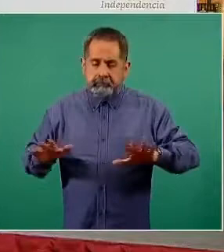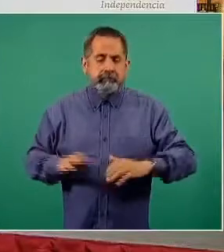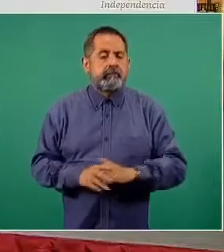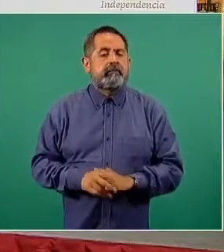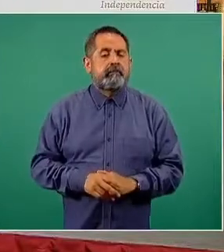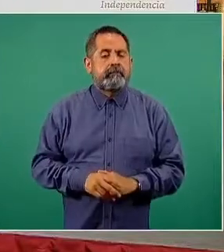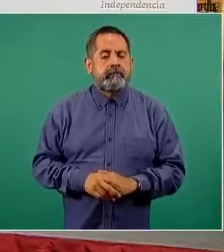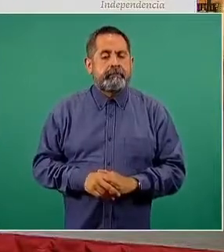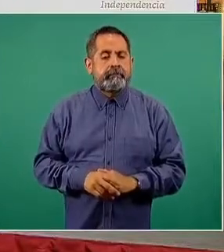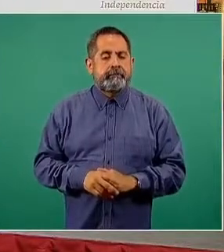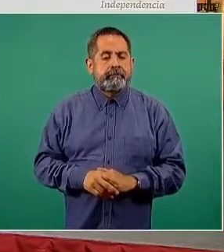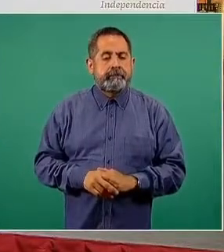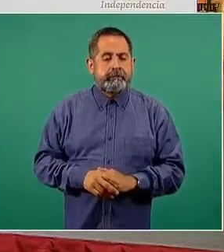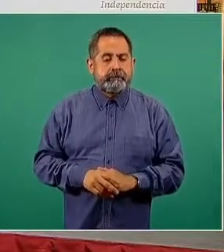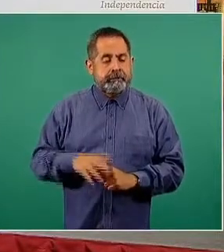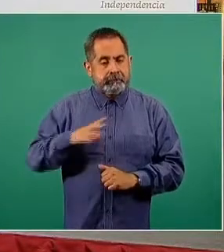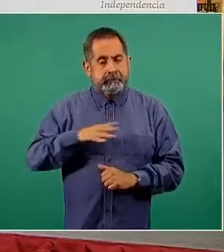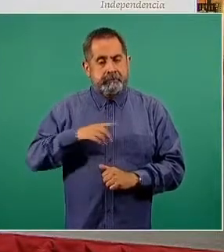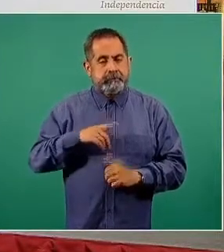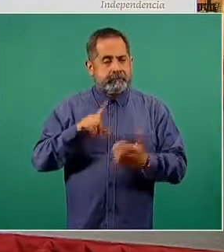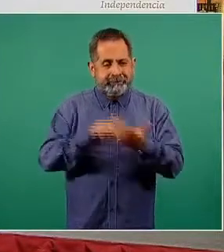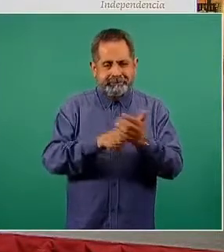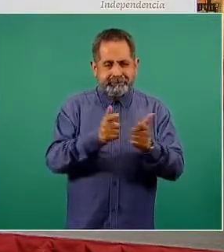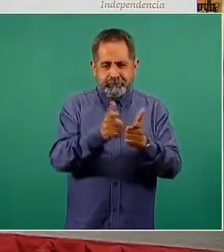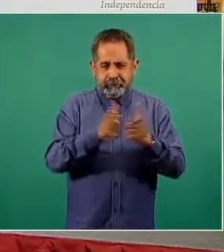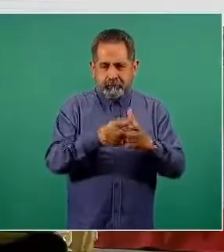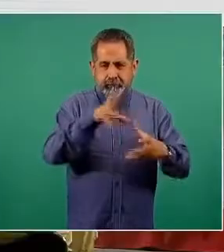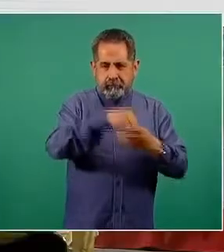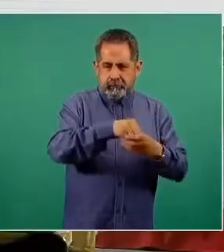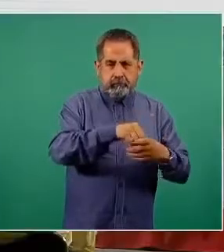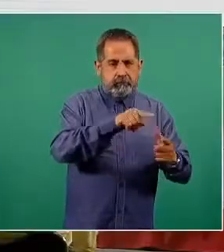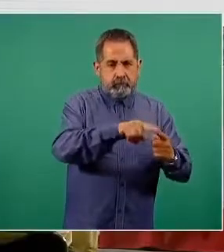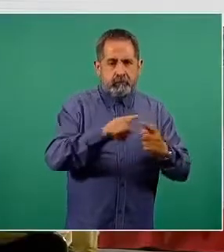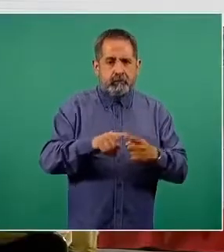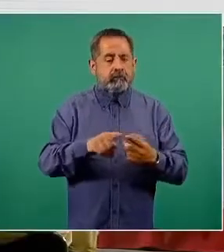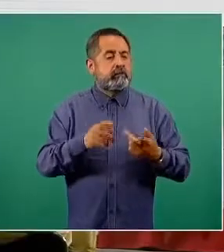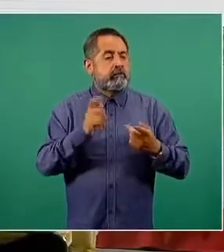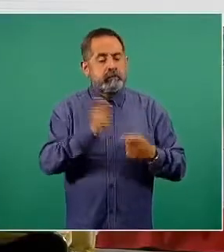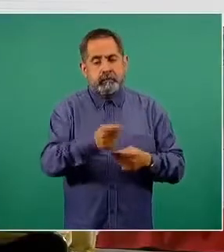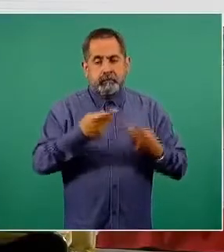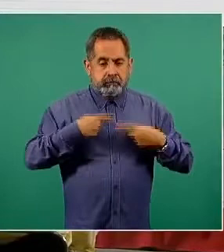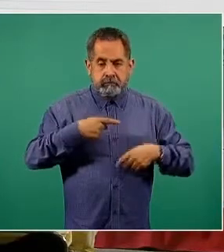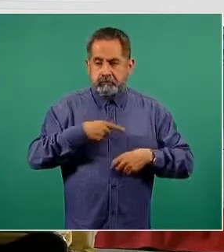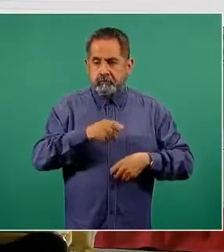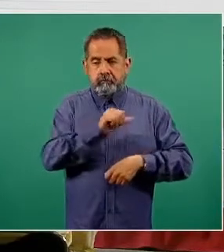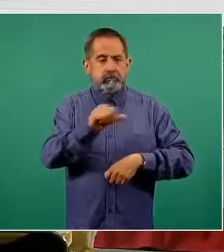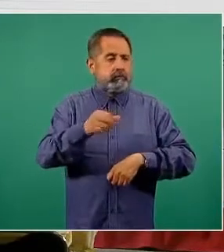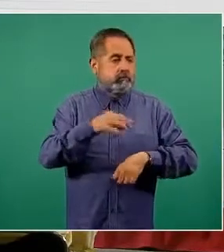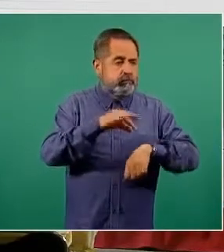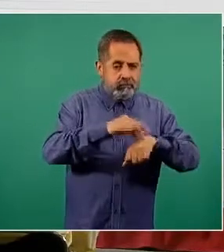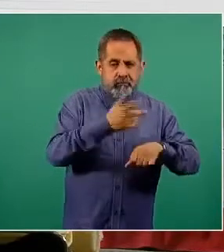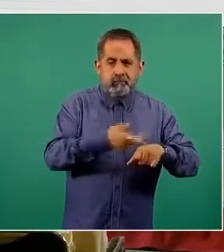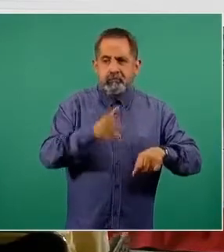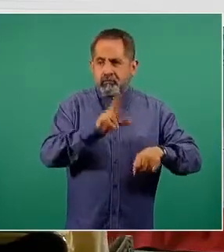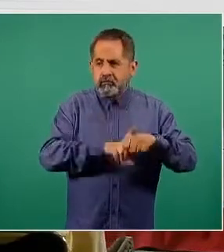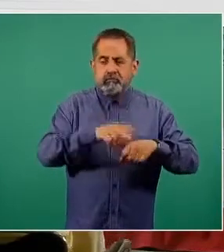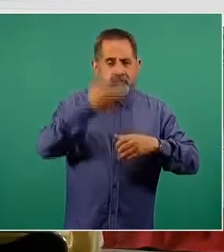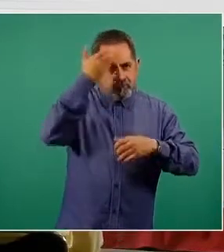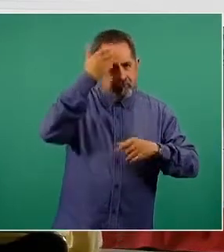Aquí tenemos las distintas subpoblaciones. Como ya dije, está el personal de salud, con quien empezamos la fase de